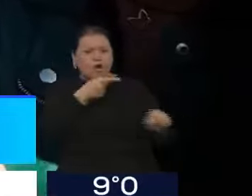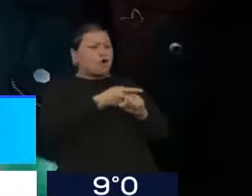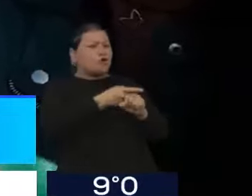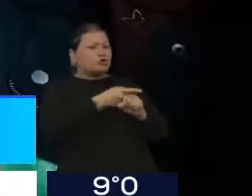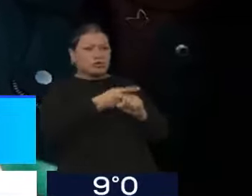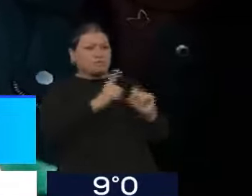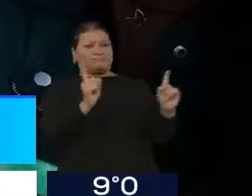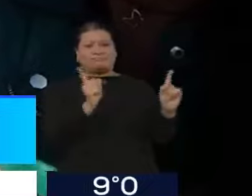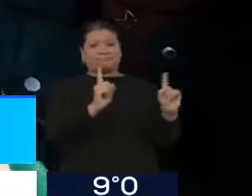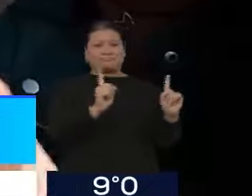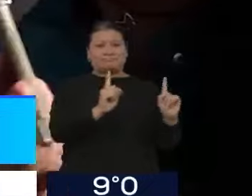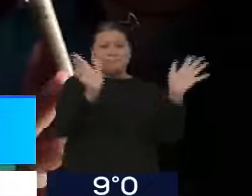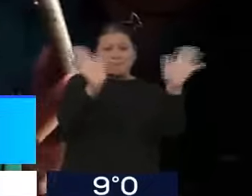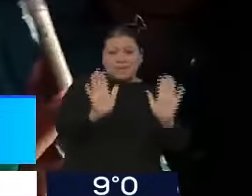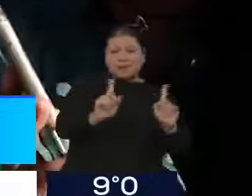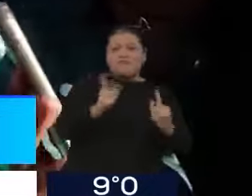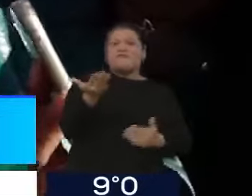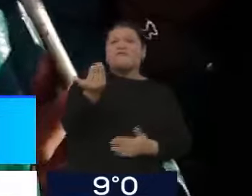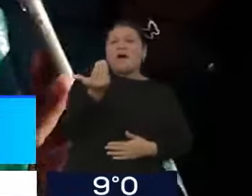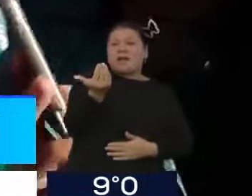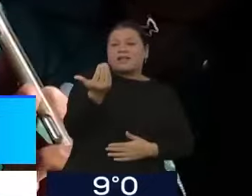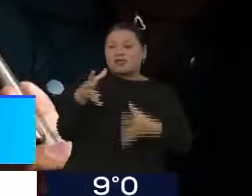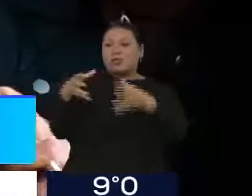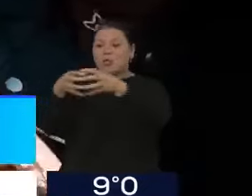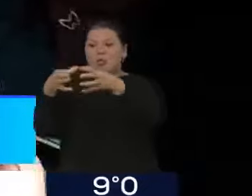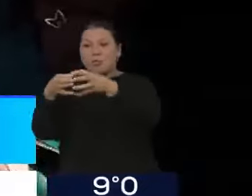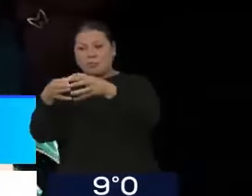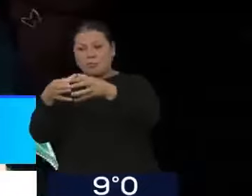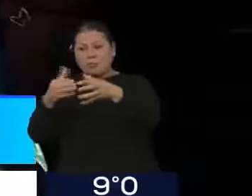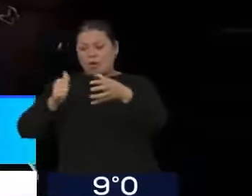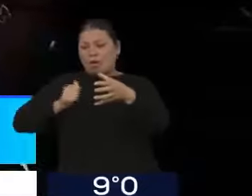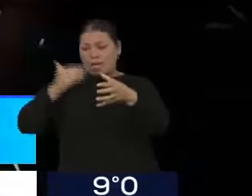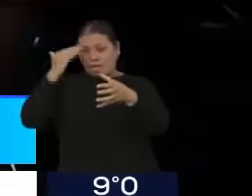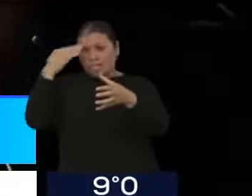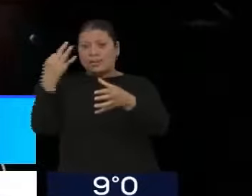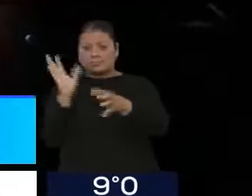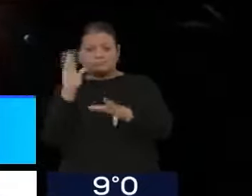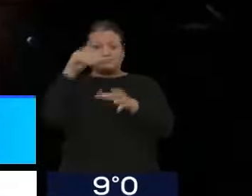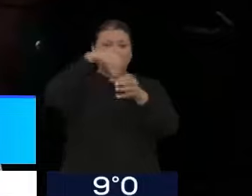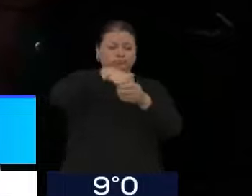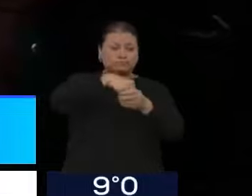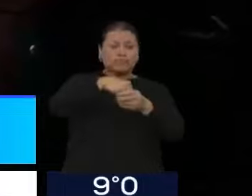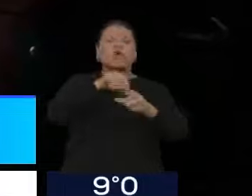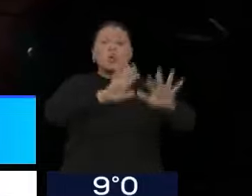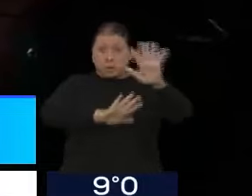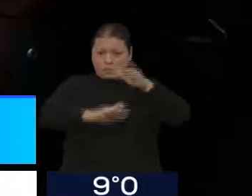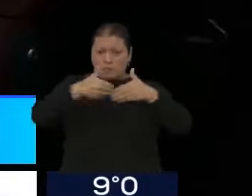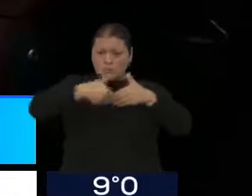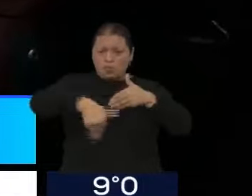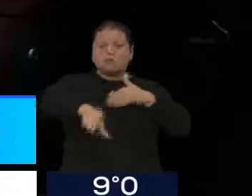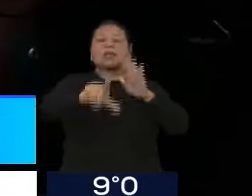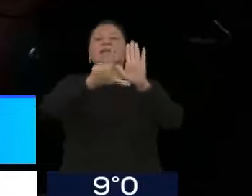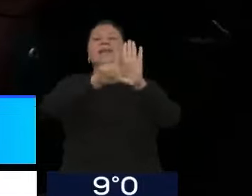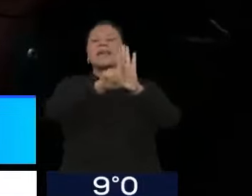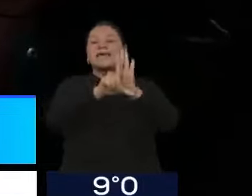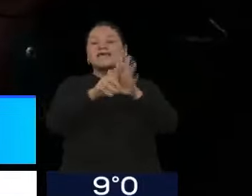luchas asimétricas y allí es donde todo el poderío... Lo vamos a hacer a partir de la modificación de la ley, del decreto reglamentario de